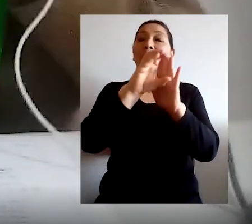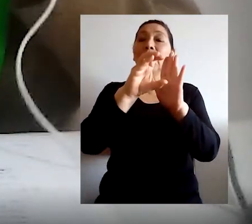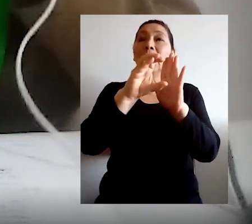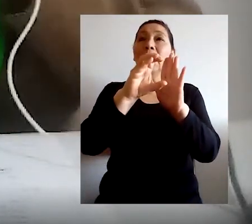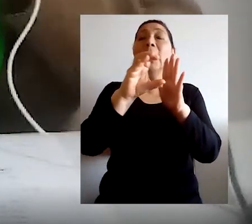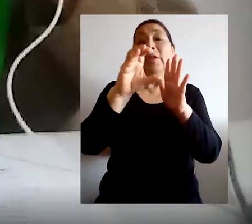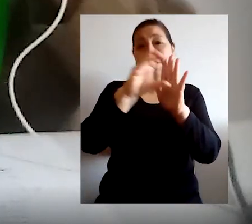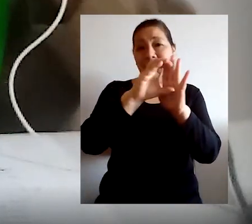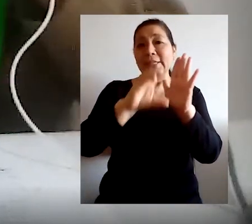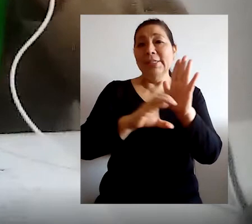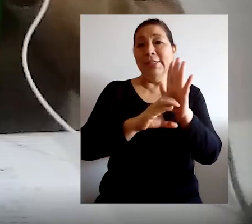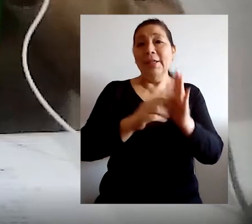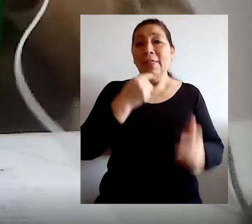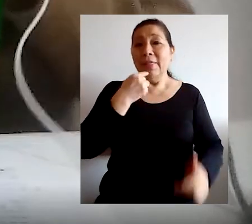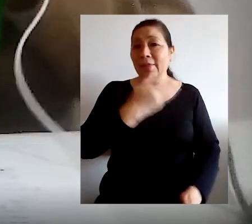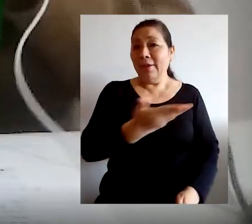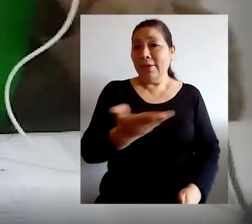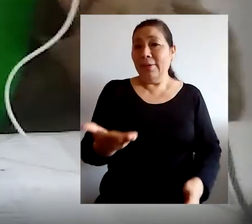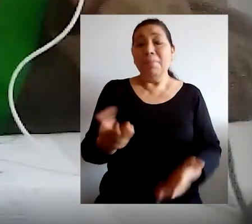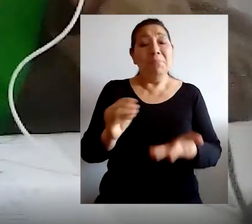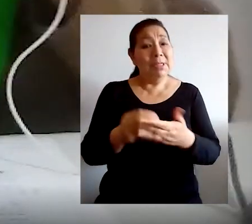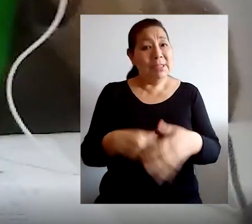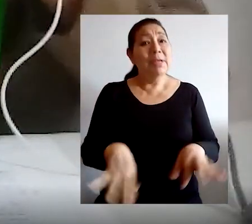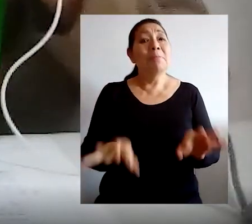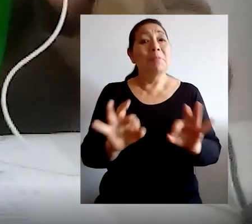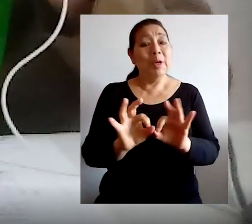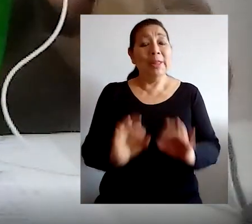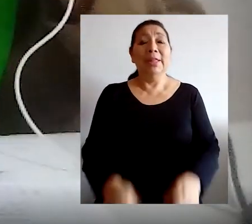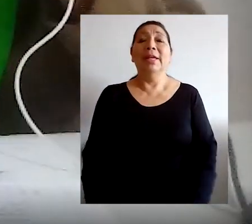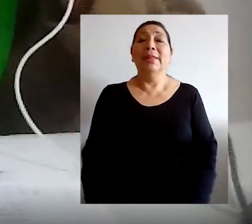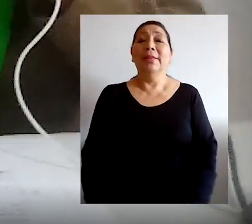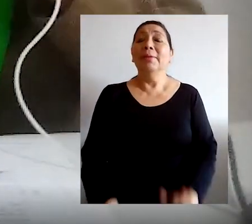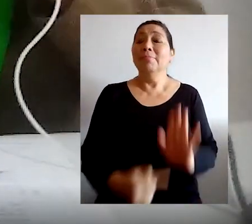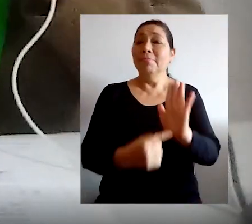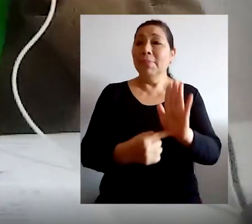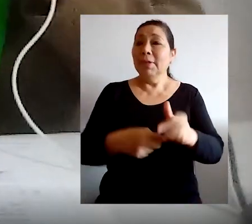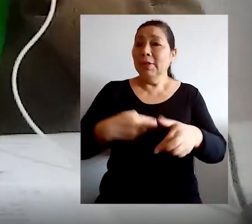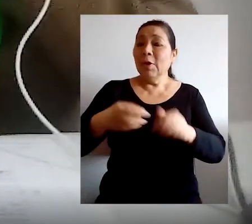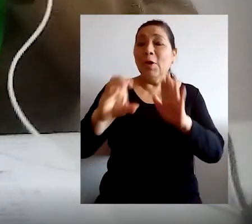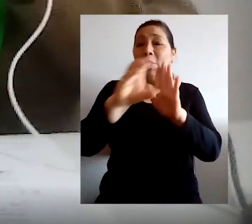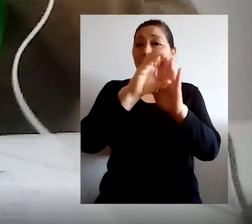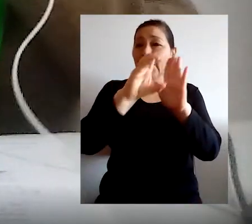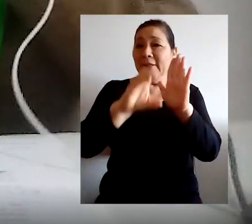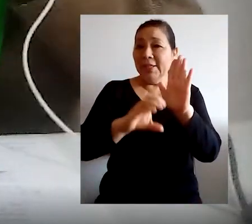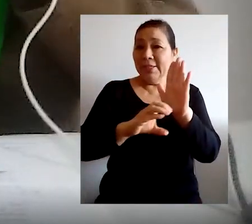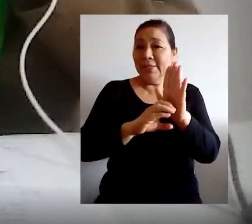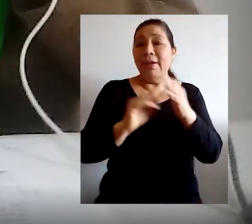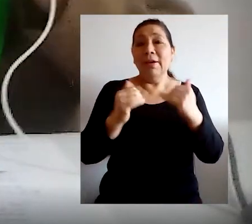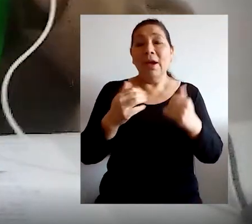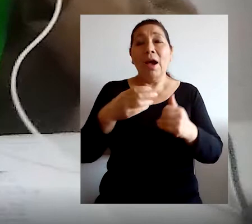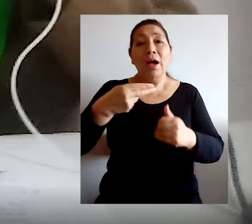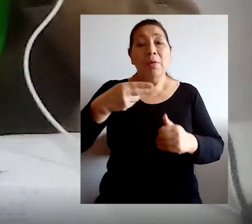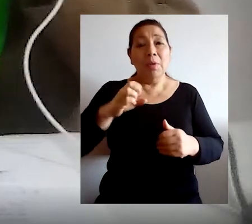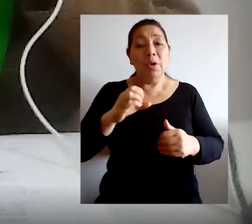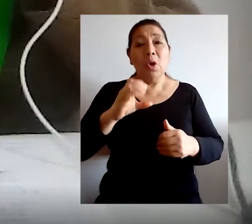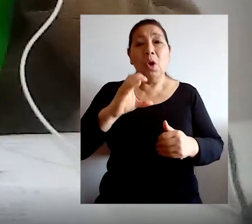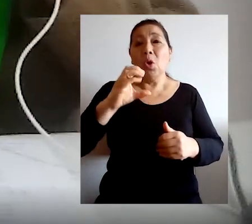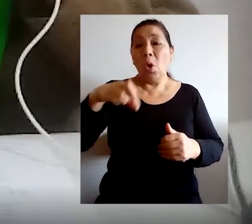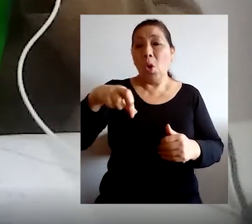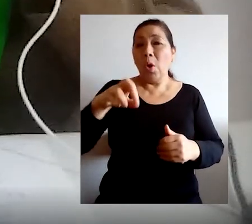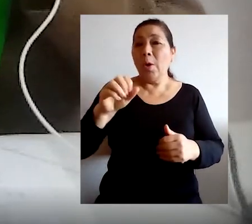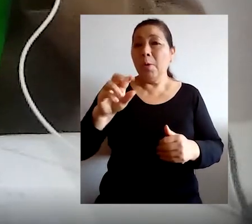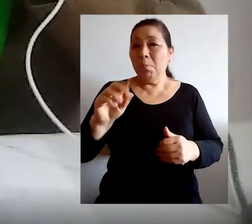constitucional. Señores magistrados, es esencial tener en cuenta que el presente proceso constitucional de habeas corpus